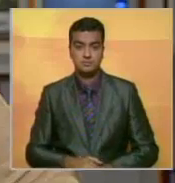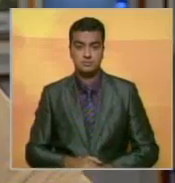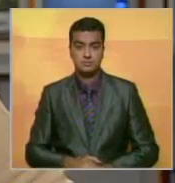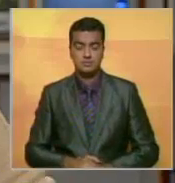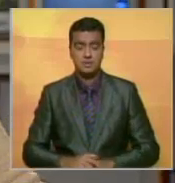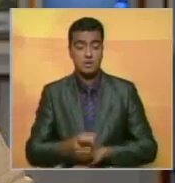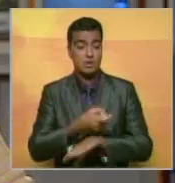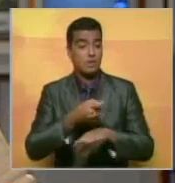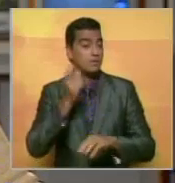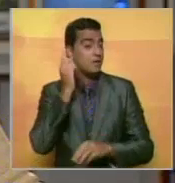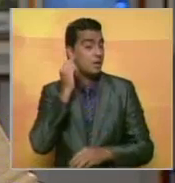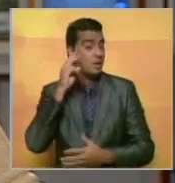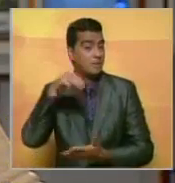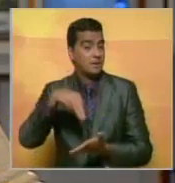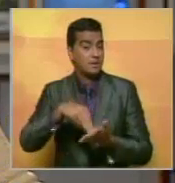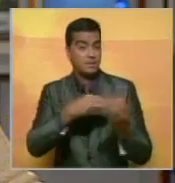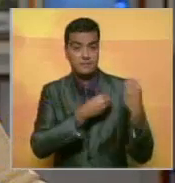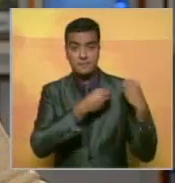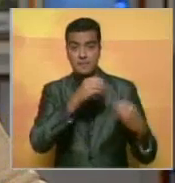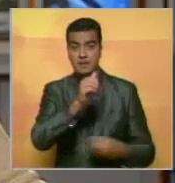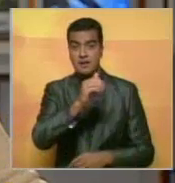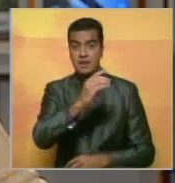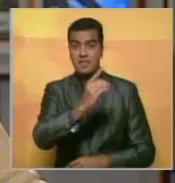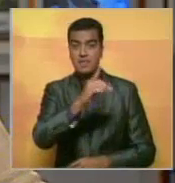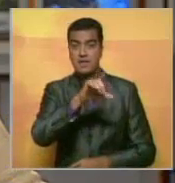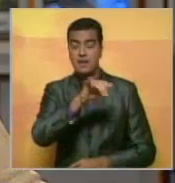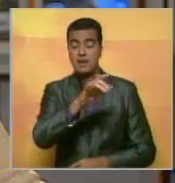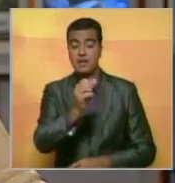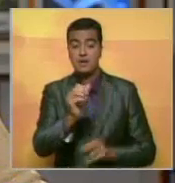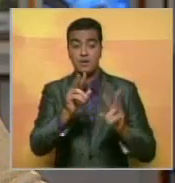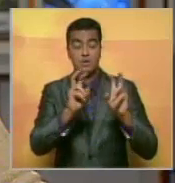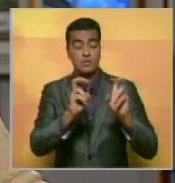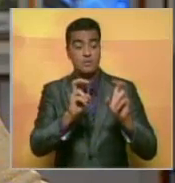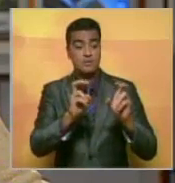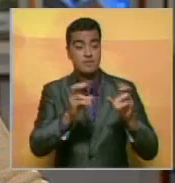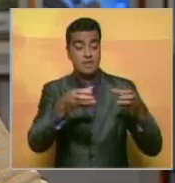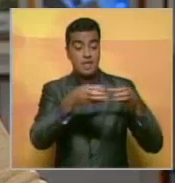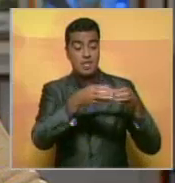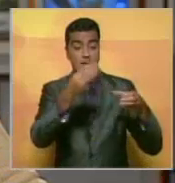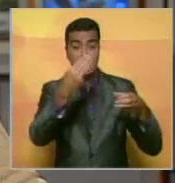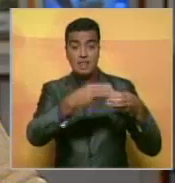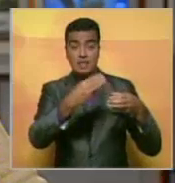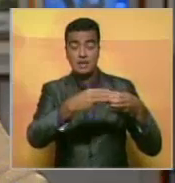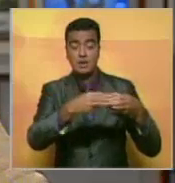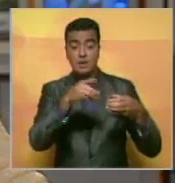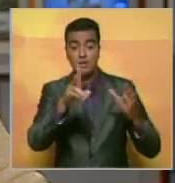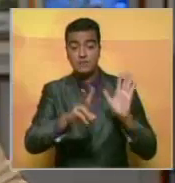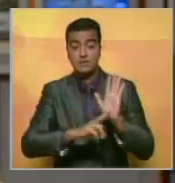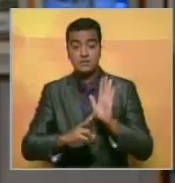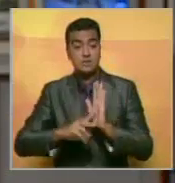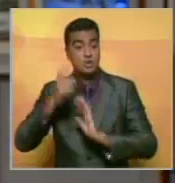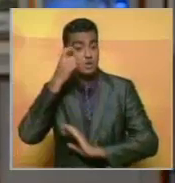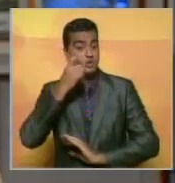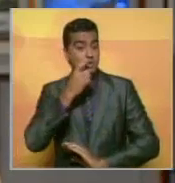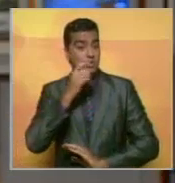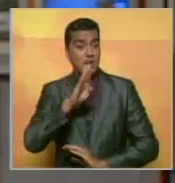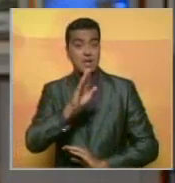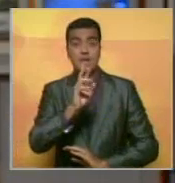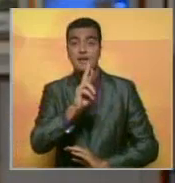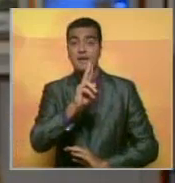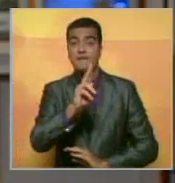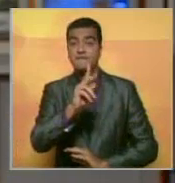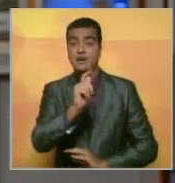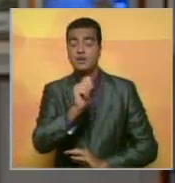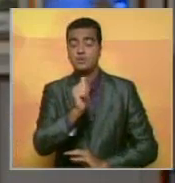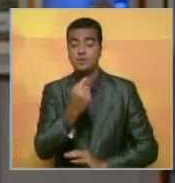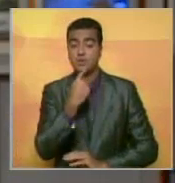La gobernadora encargada del Estado Miranda, Adriana Delía, realizó una nueva entrega de tanques de agua y enseres a vecinos de los municipios Sucre y Baruta. Marieta Puche nos